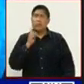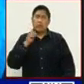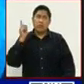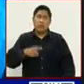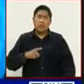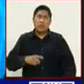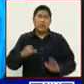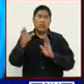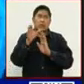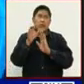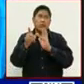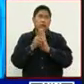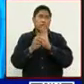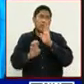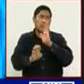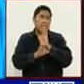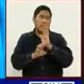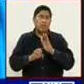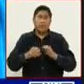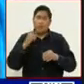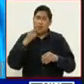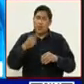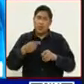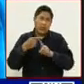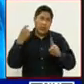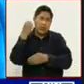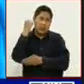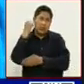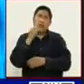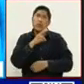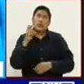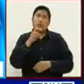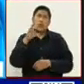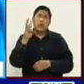Sentencia constitucional, la sentencia es la